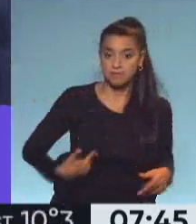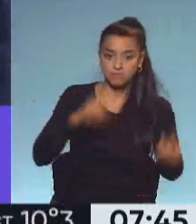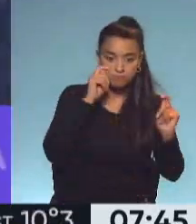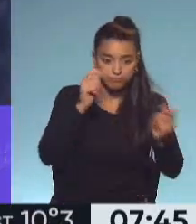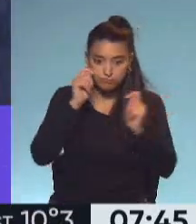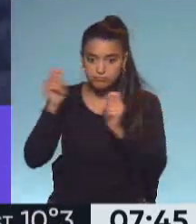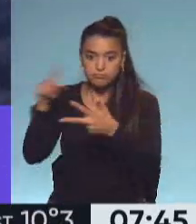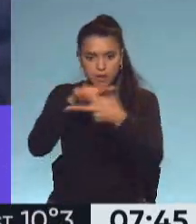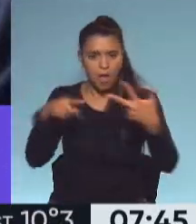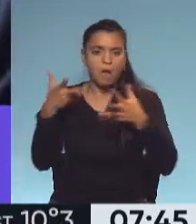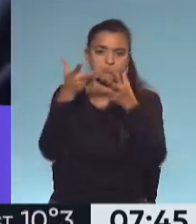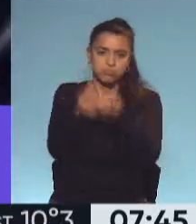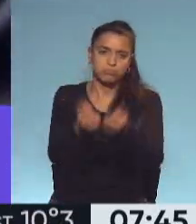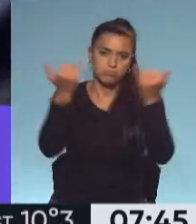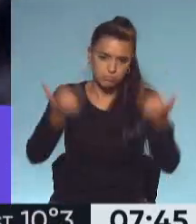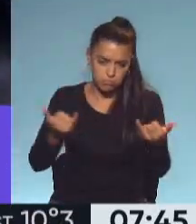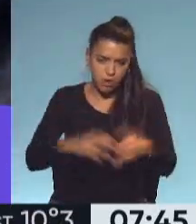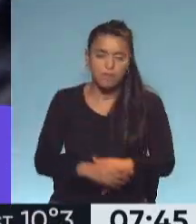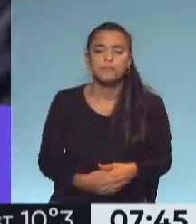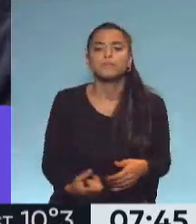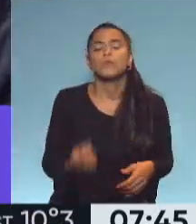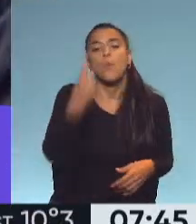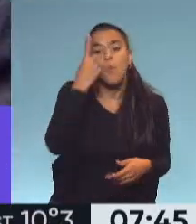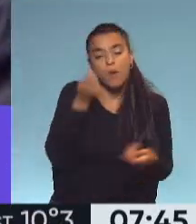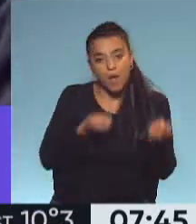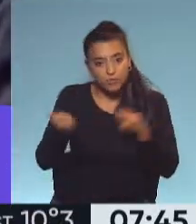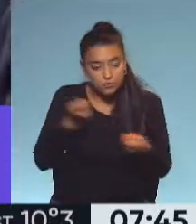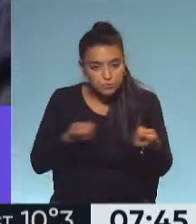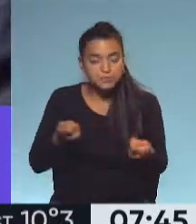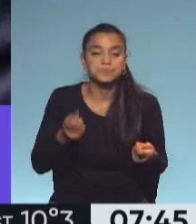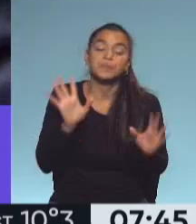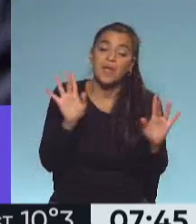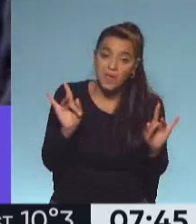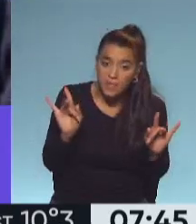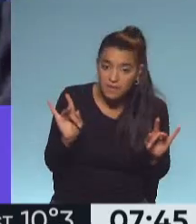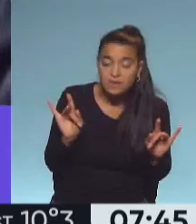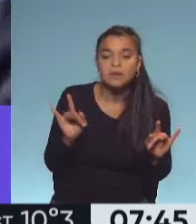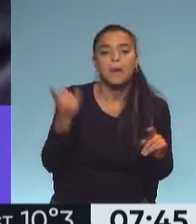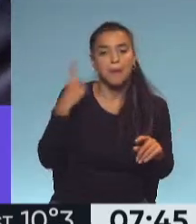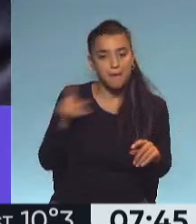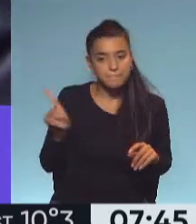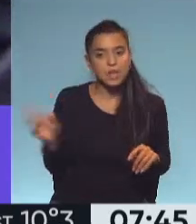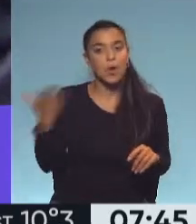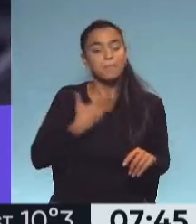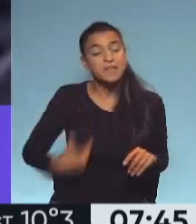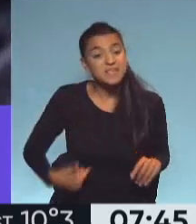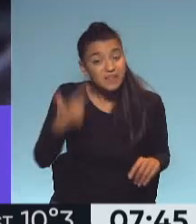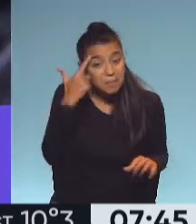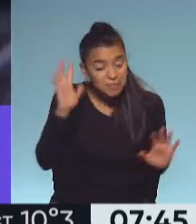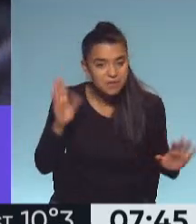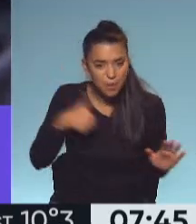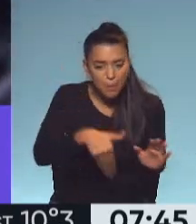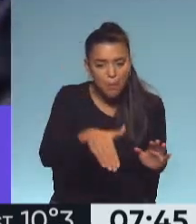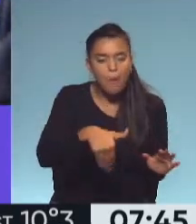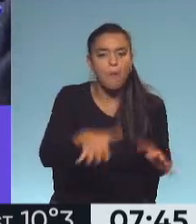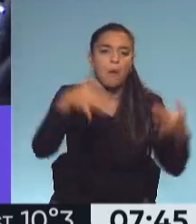dado muestra de apoyo justamente en una negociación que es difícil, pero que el presidente estima que va a llegar